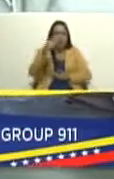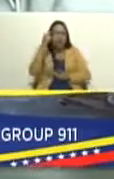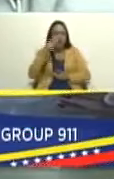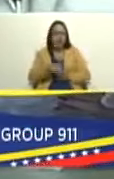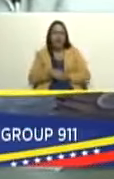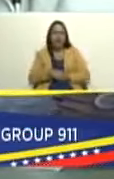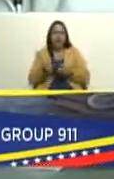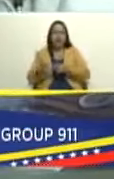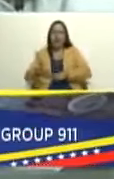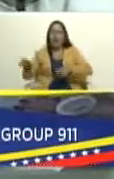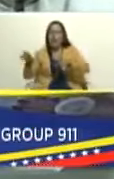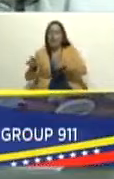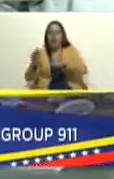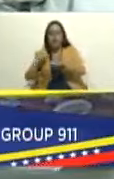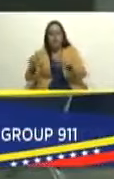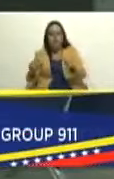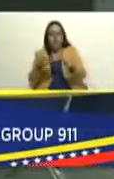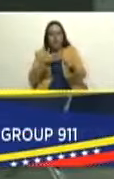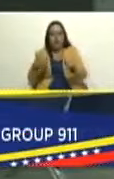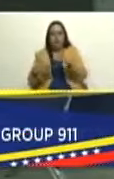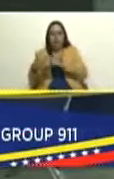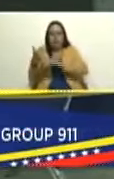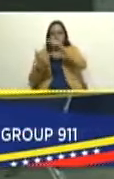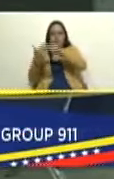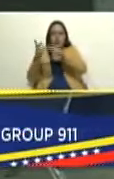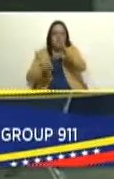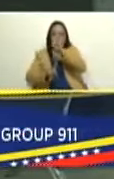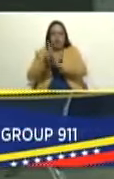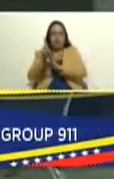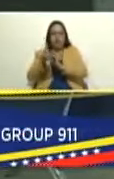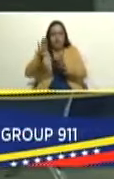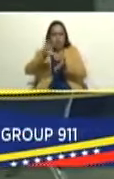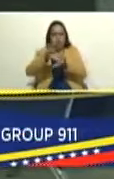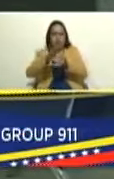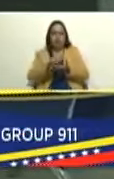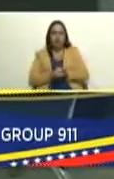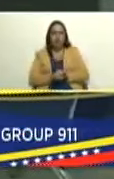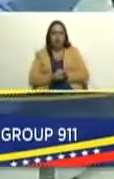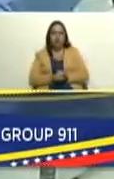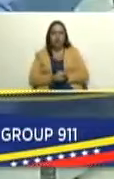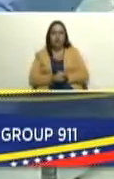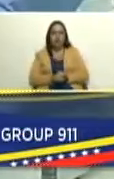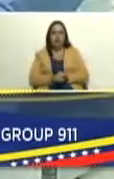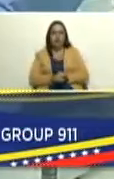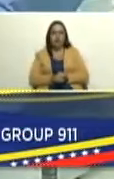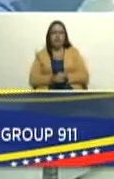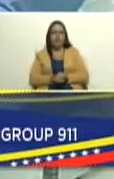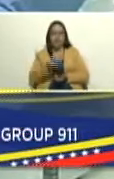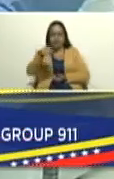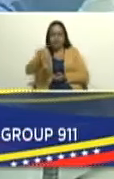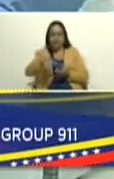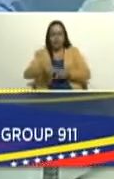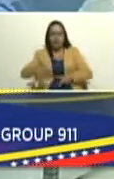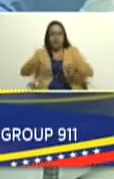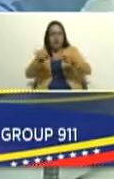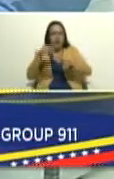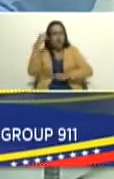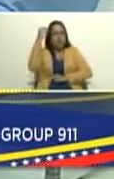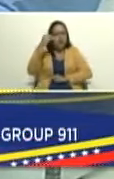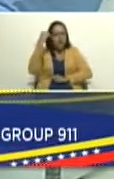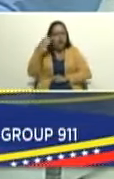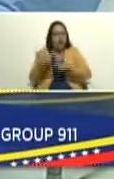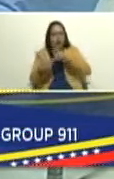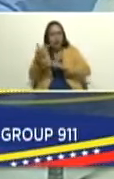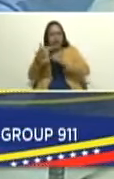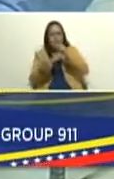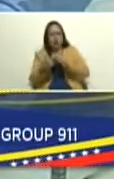un terreno que disponemos para la construcción y el crecimiento del centro. Este espacio está pensado la